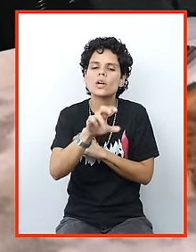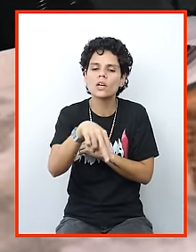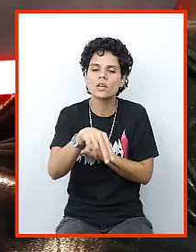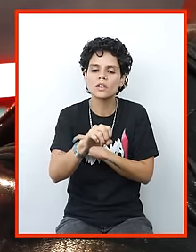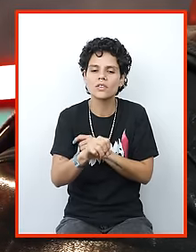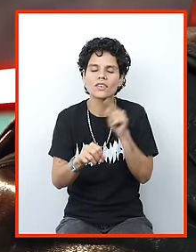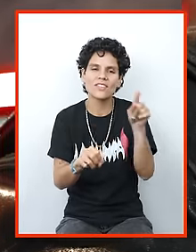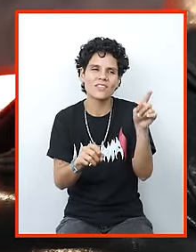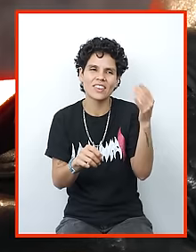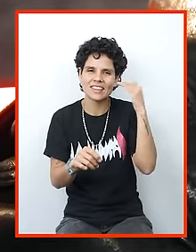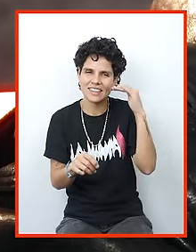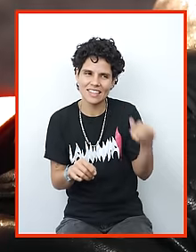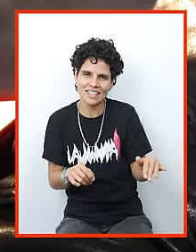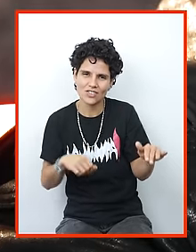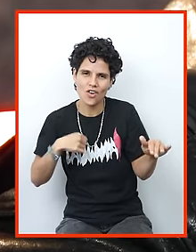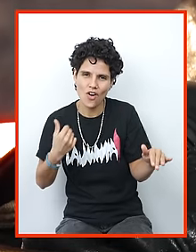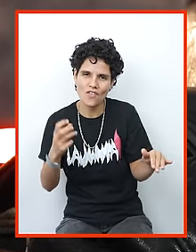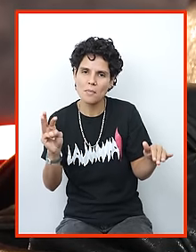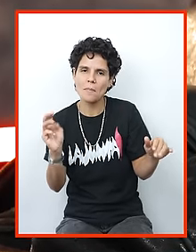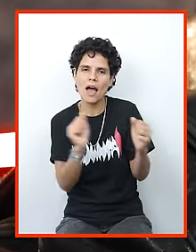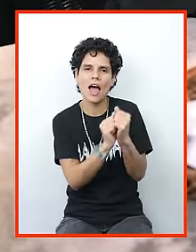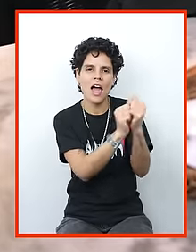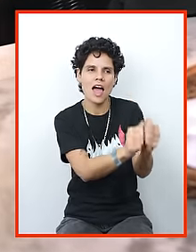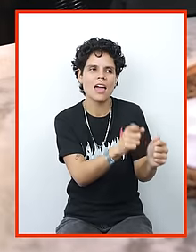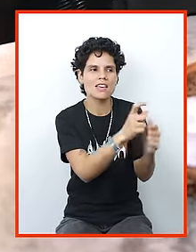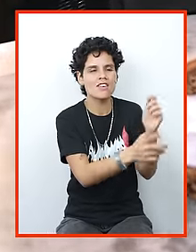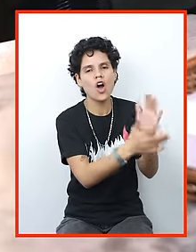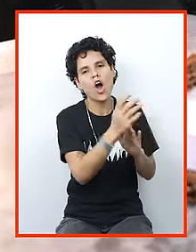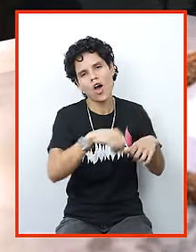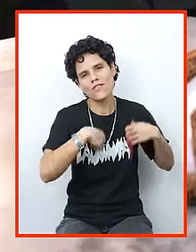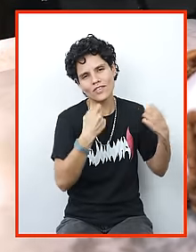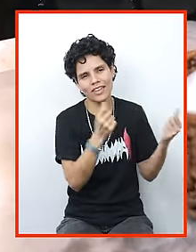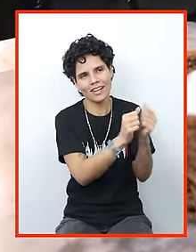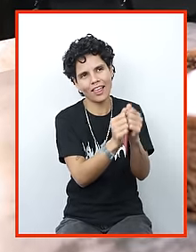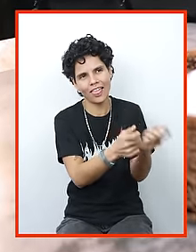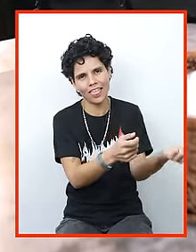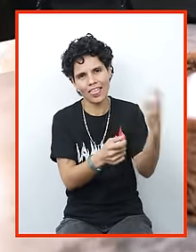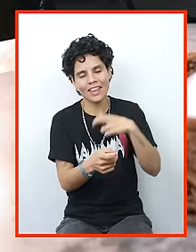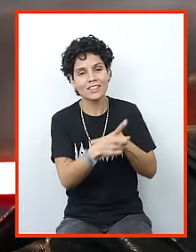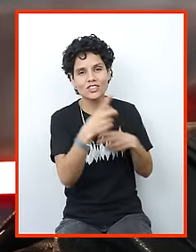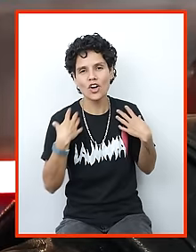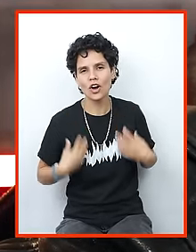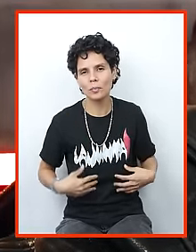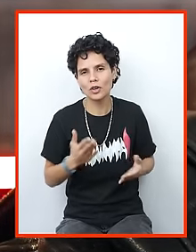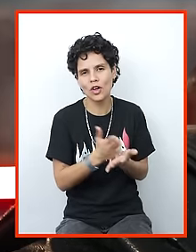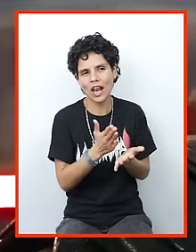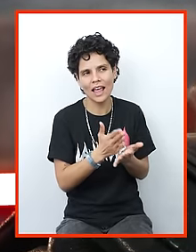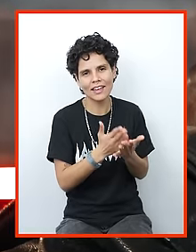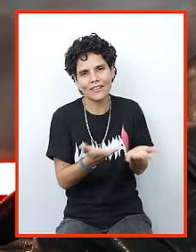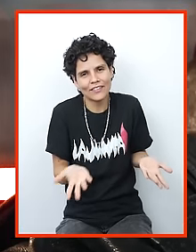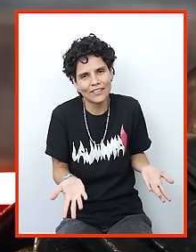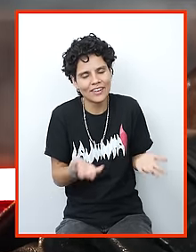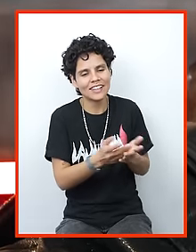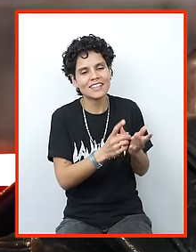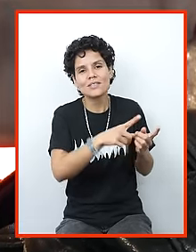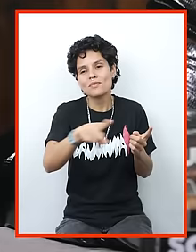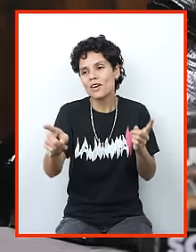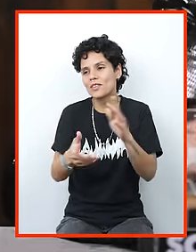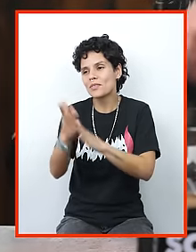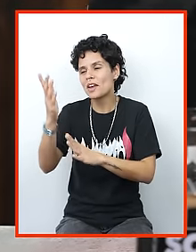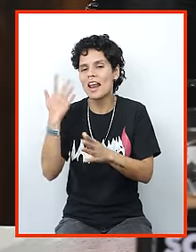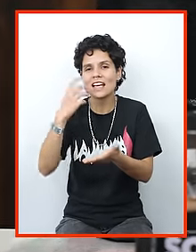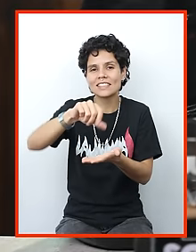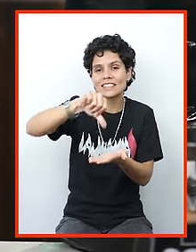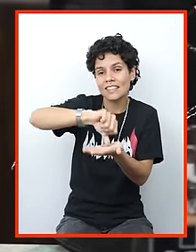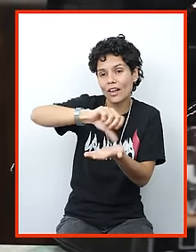recabro chico, pues, y llegó la mamá con él en el auto, lo dejó ahí. Y fuimos al centro a grabar el video, hacia lo loco. Venía del colegio el Trueno. Pues. Sí. Es